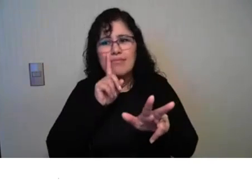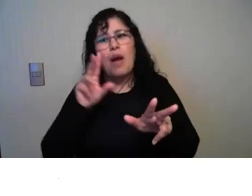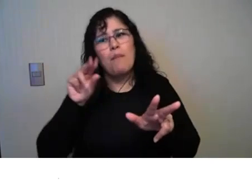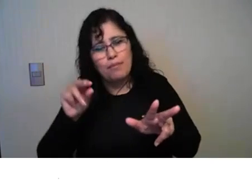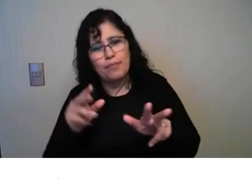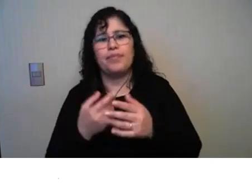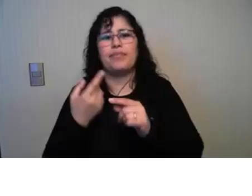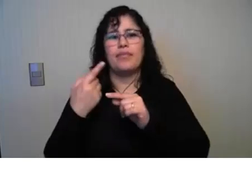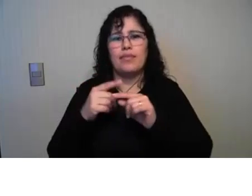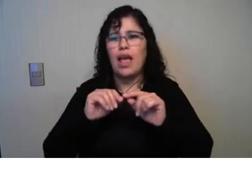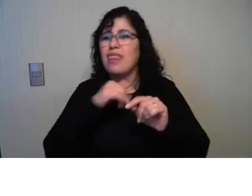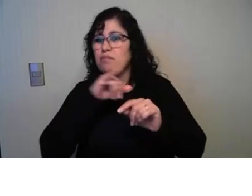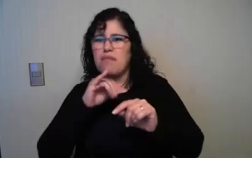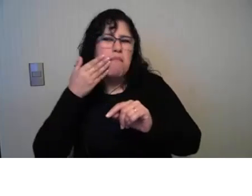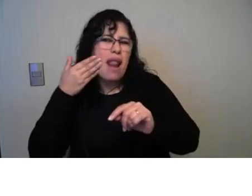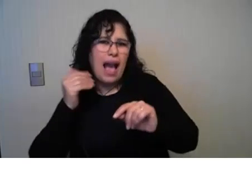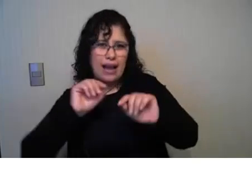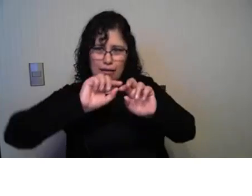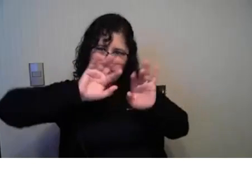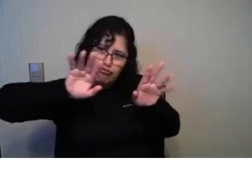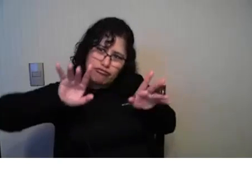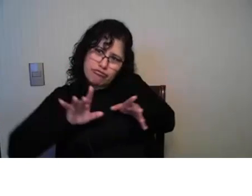de sustancia blanca.